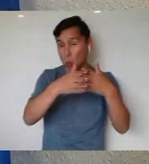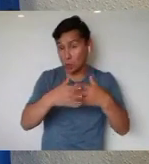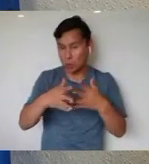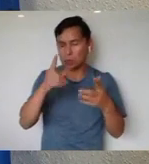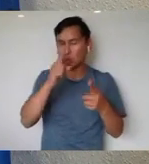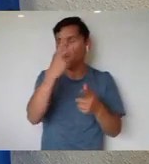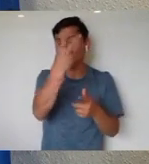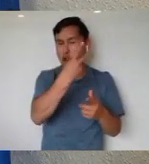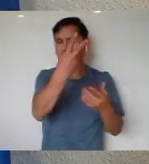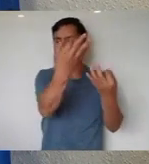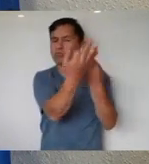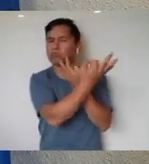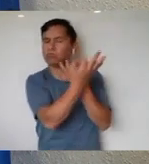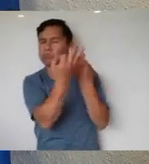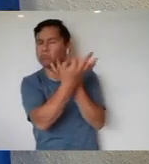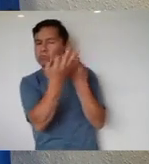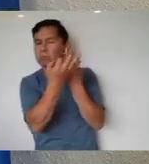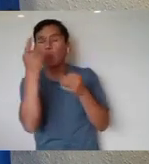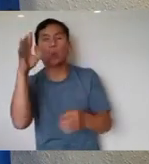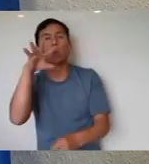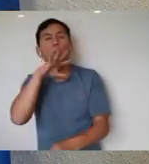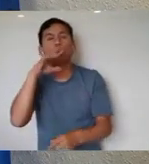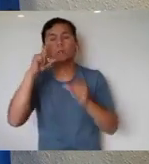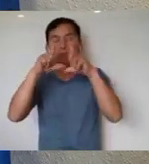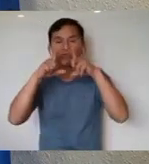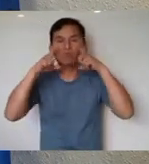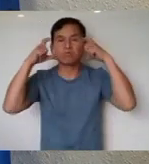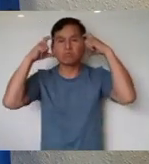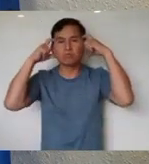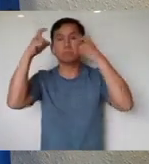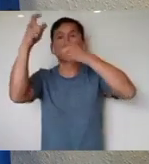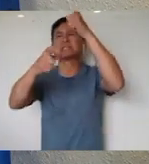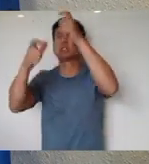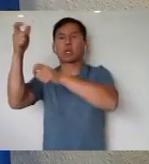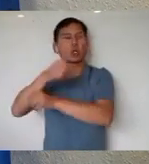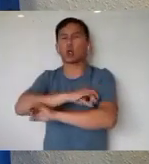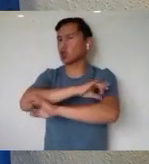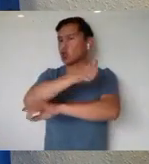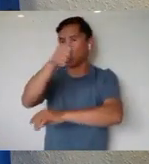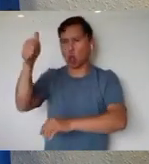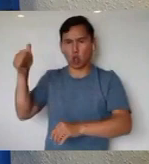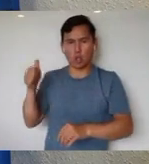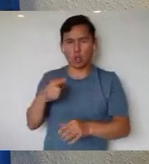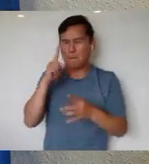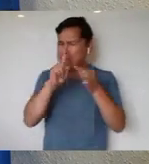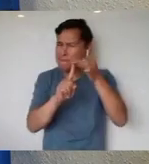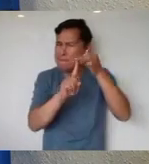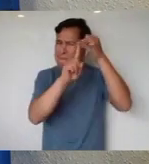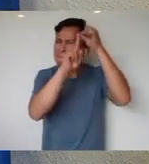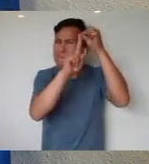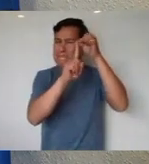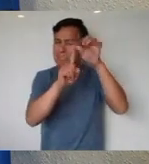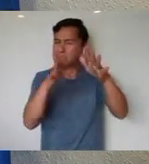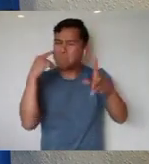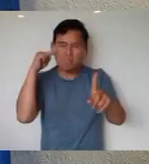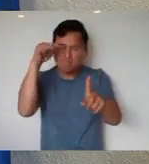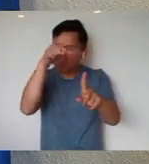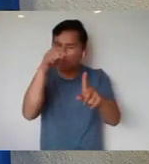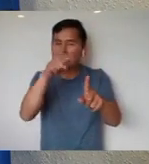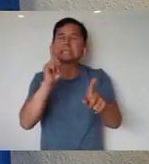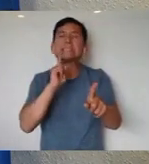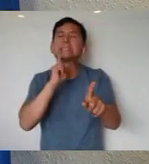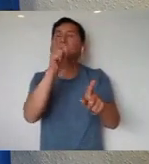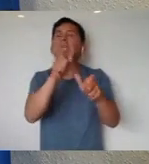Unidos. Ambos recomiendan hoy día el uso de mascarilla en la población en general, pero principalmente muy focalizada en